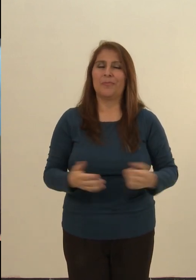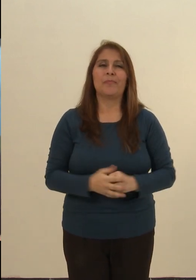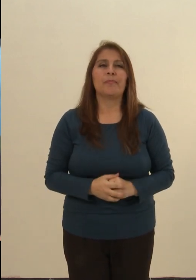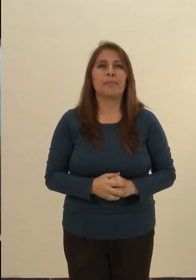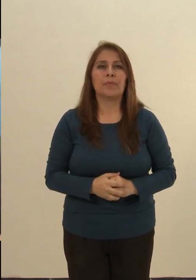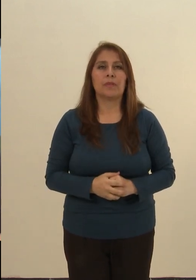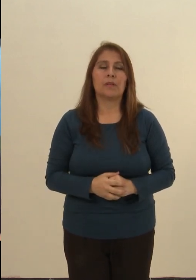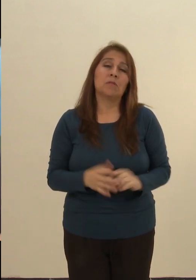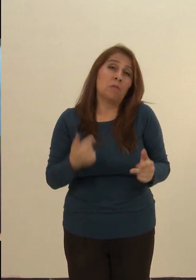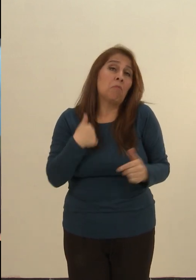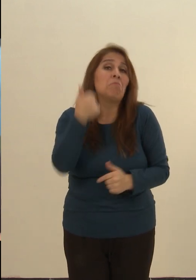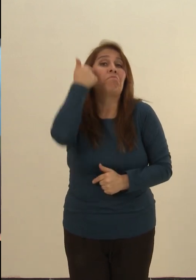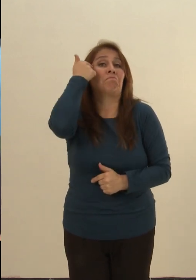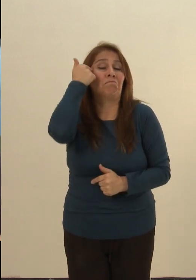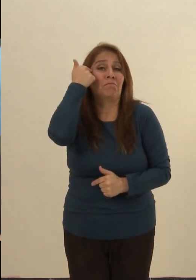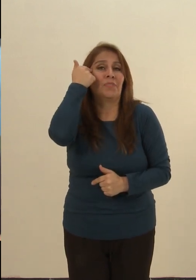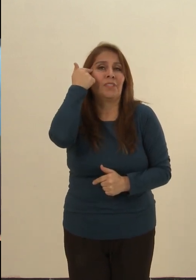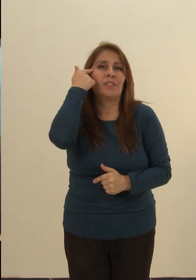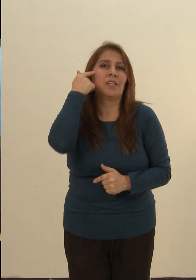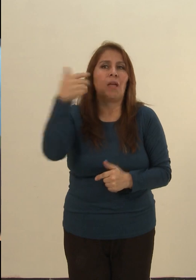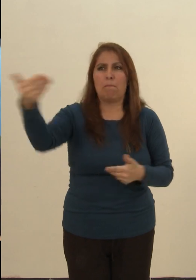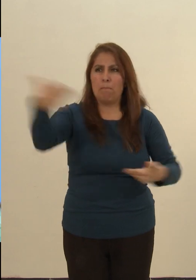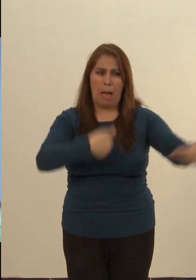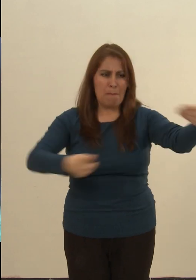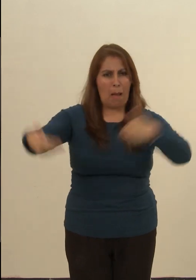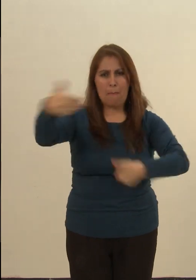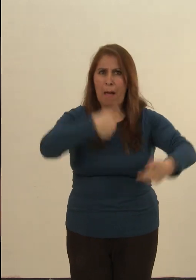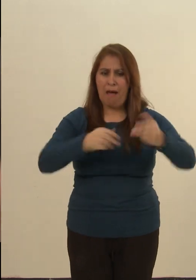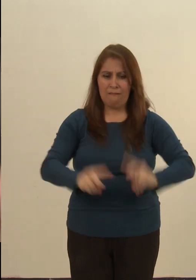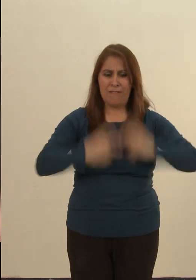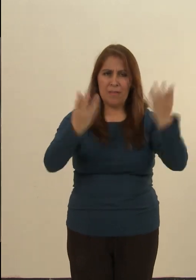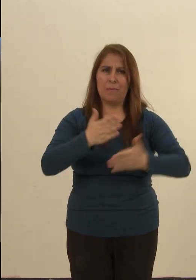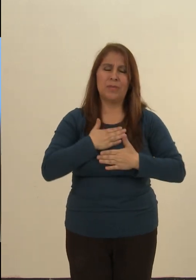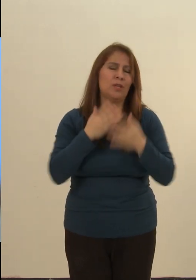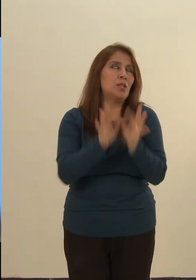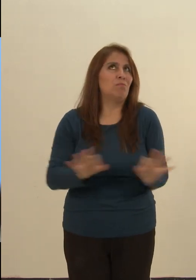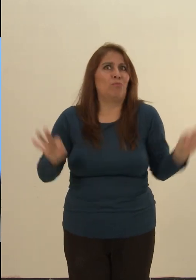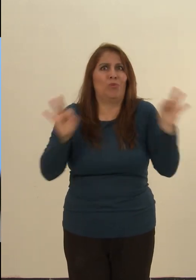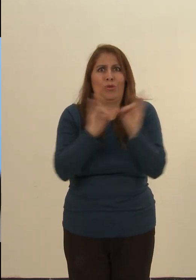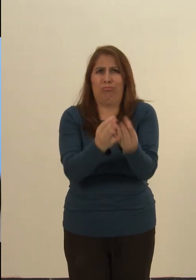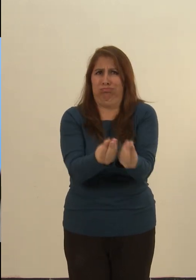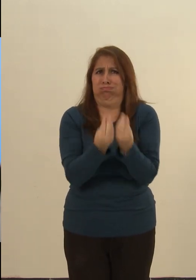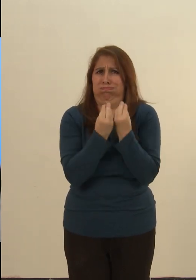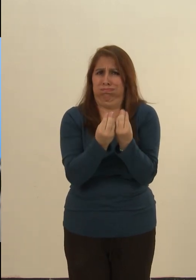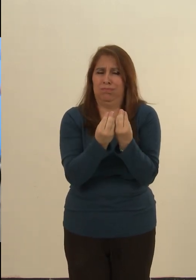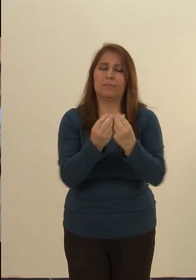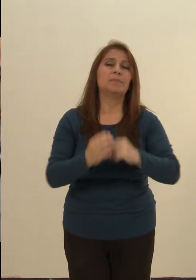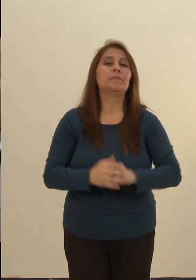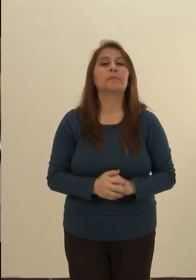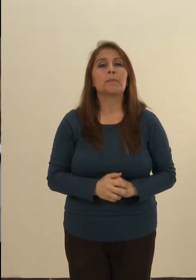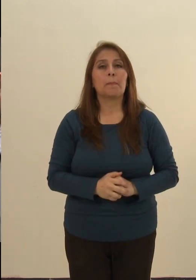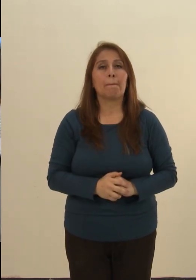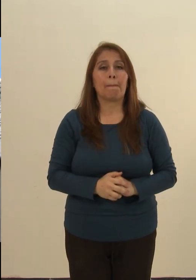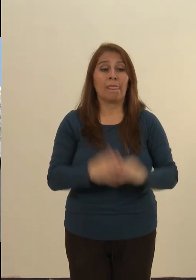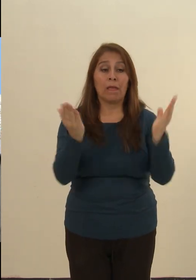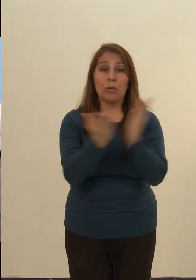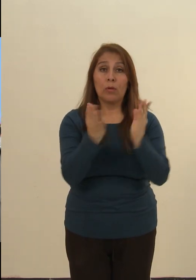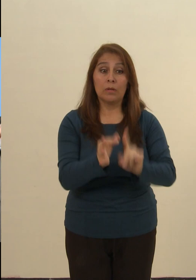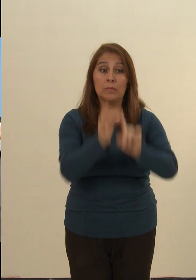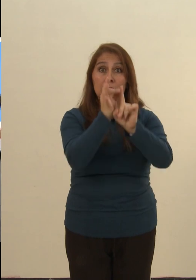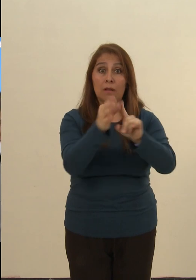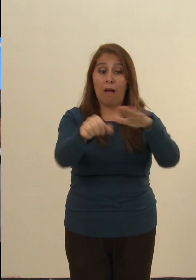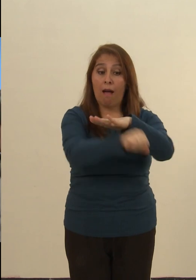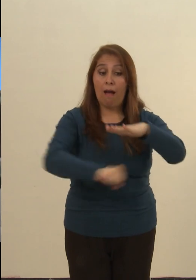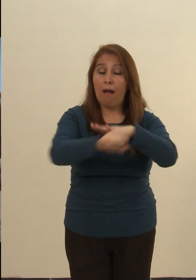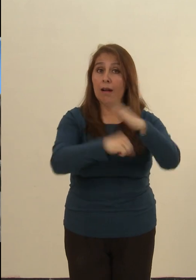docente. Entonces, considero que han sido grandes aportes a mi vida. Asumir la educación especial como